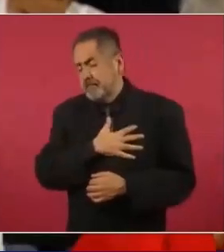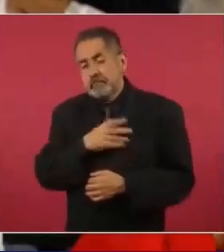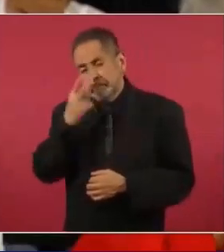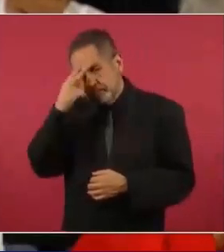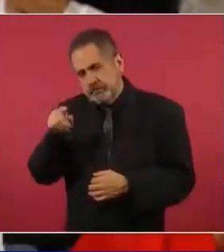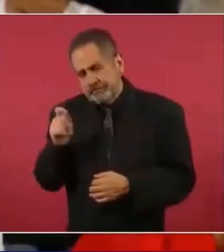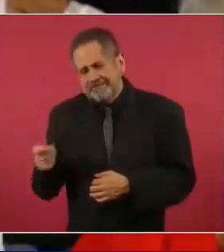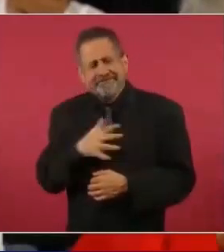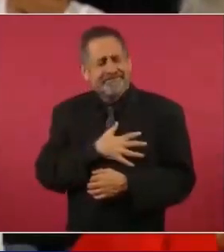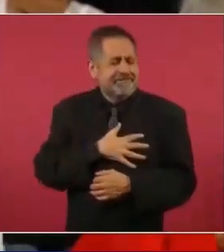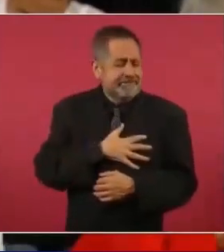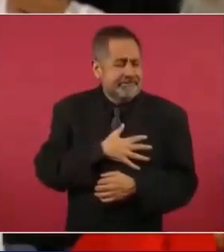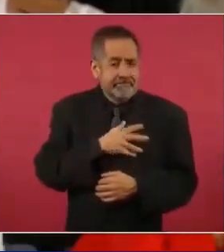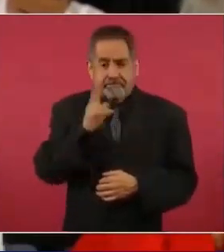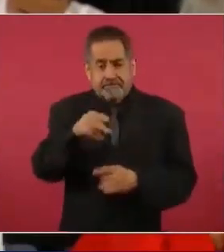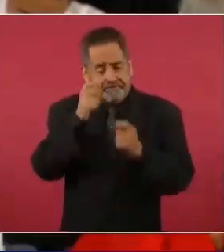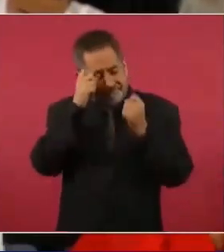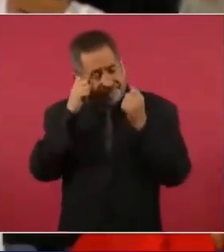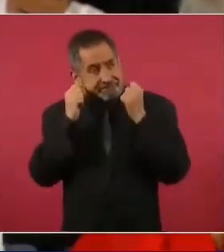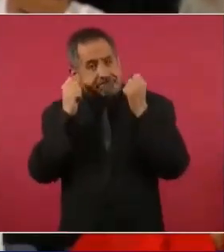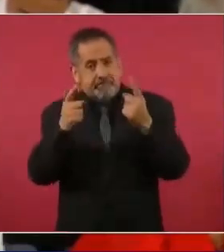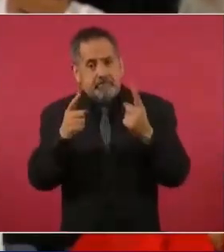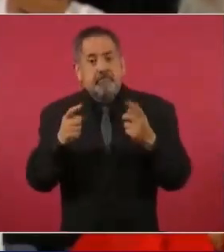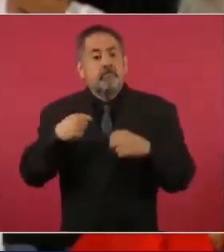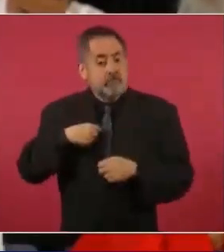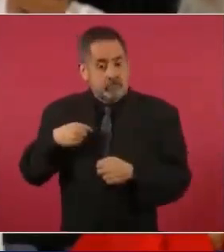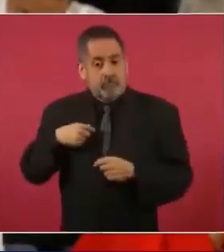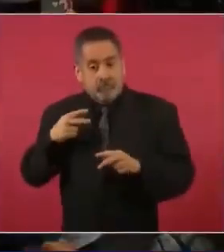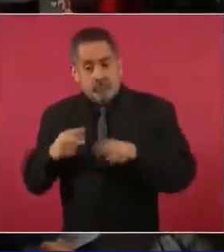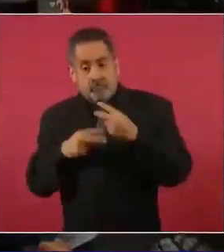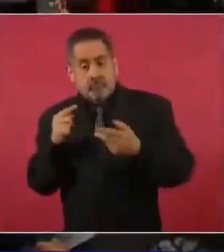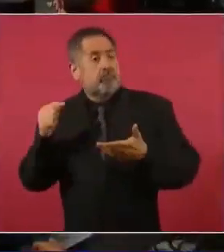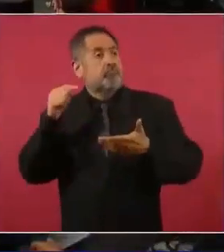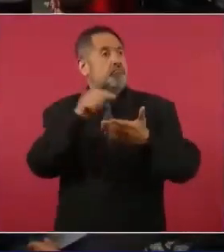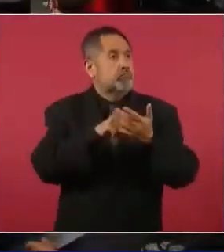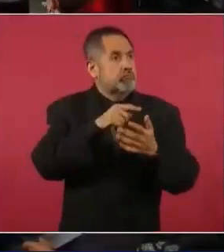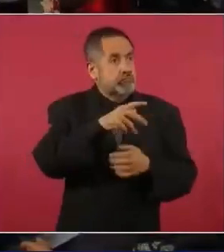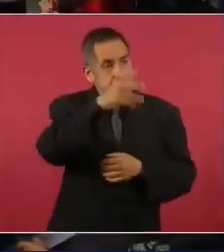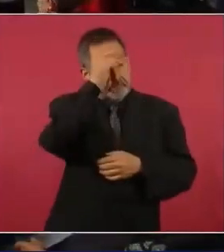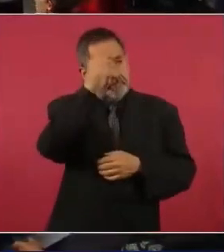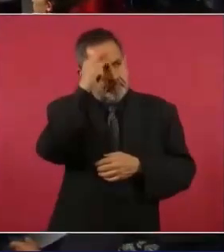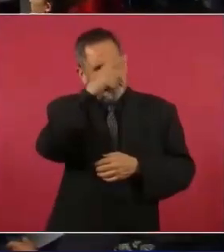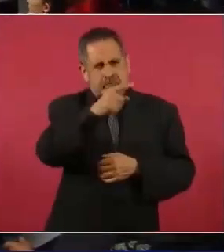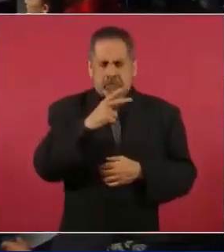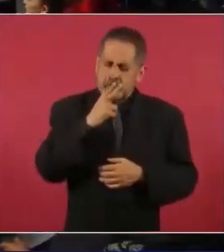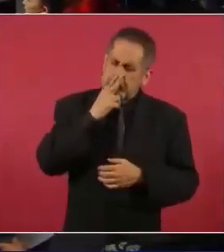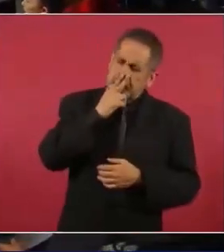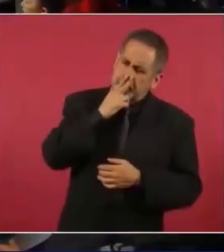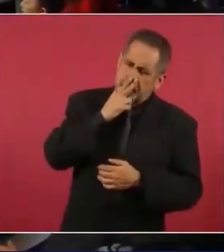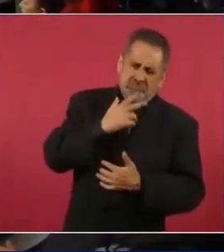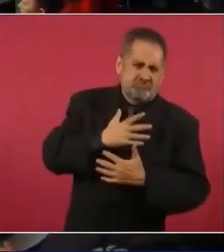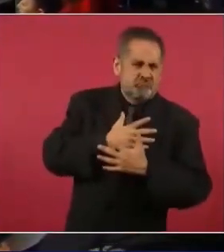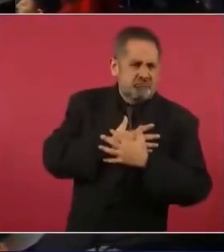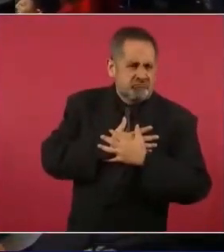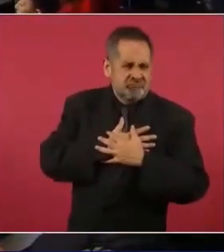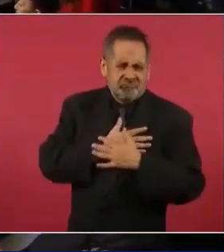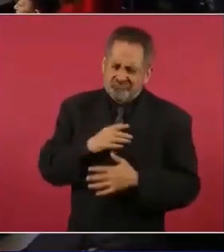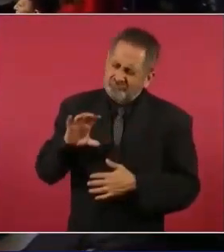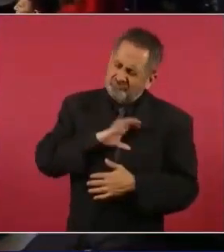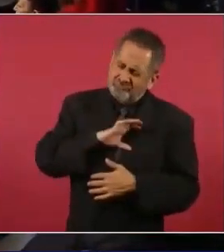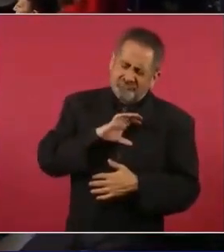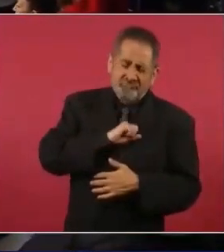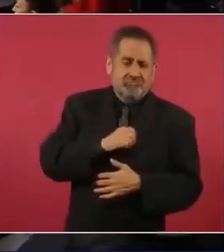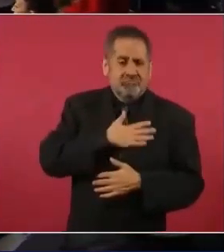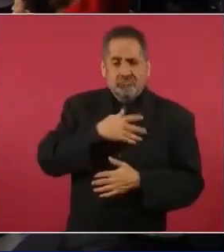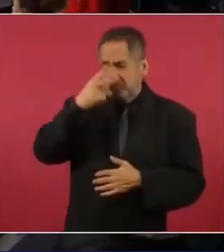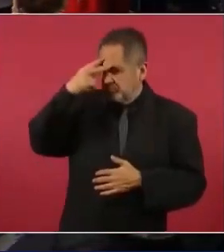sorprende muchísimo porque hemos estado aprendiendo mucho de ellos, de su nacionalismo y del amor que le tienen a nuestro